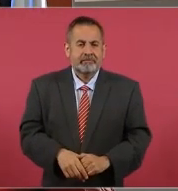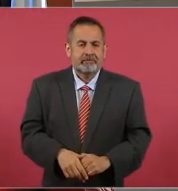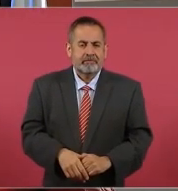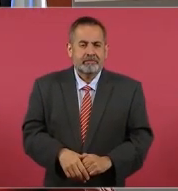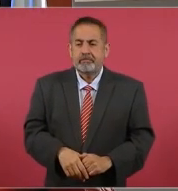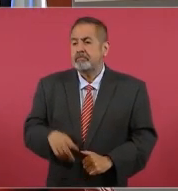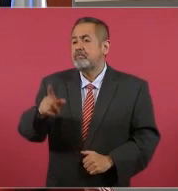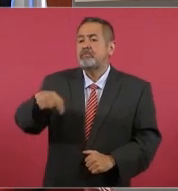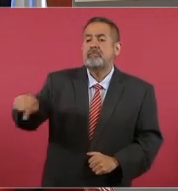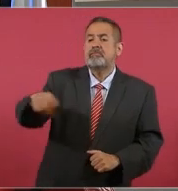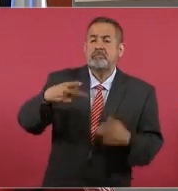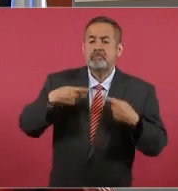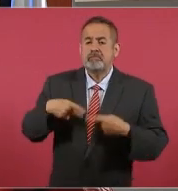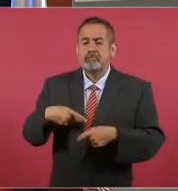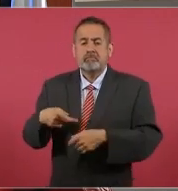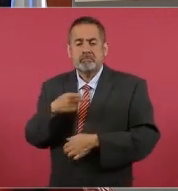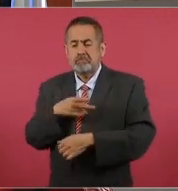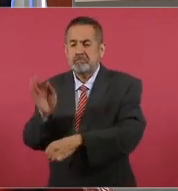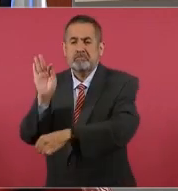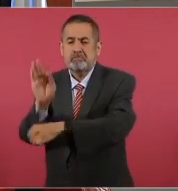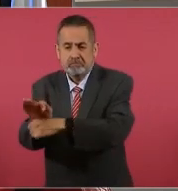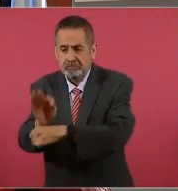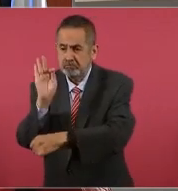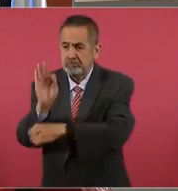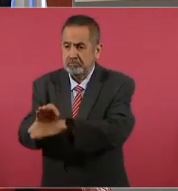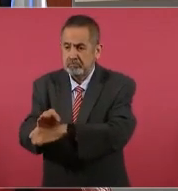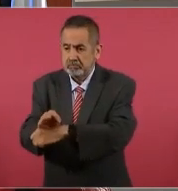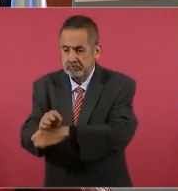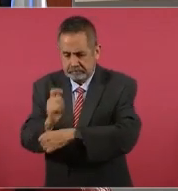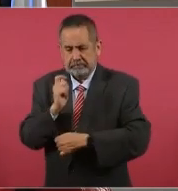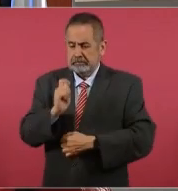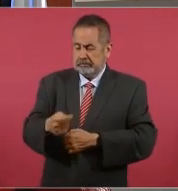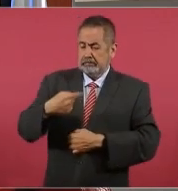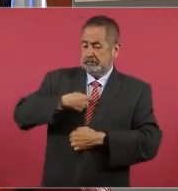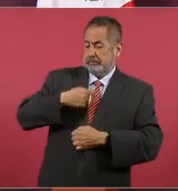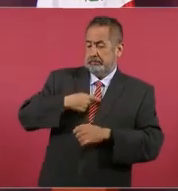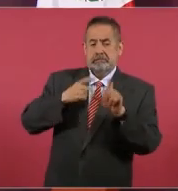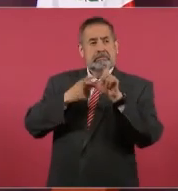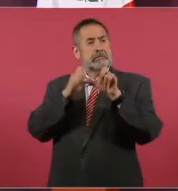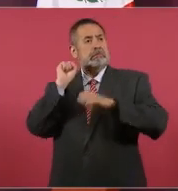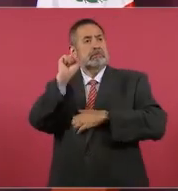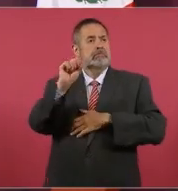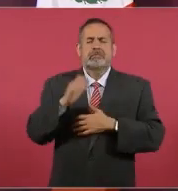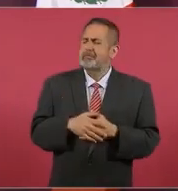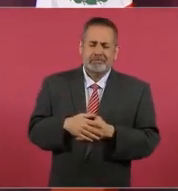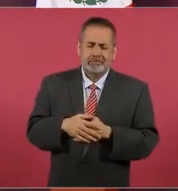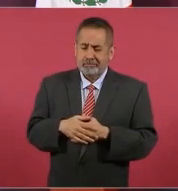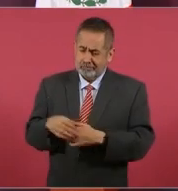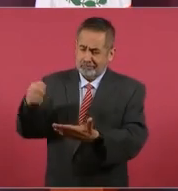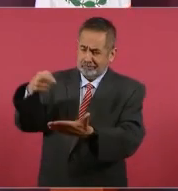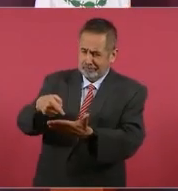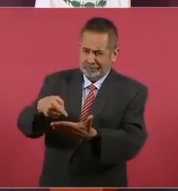Defender al pobre no es ser comunista, es el centro del Evangelio.